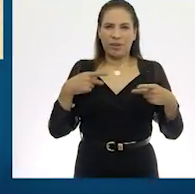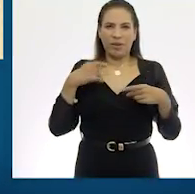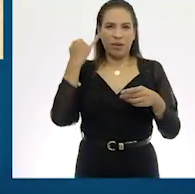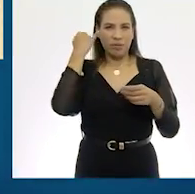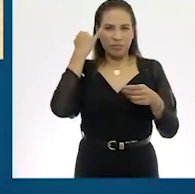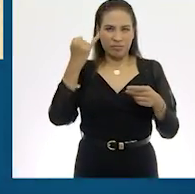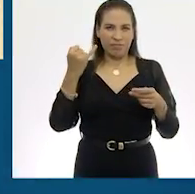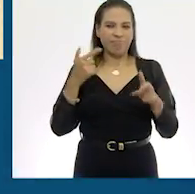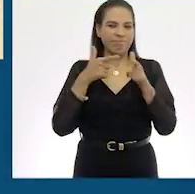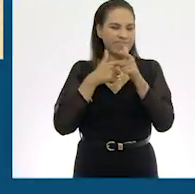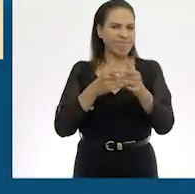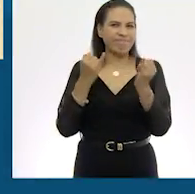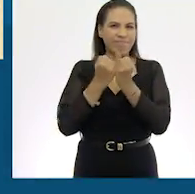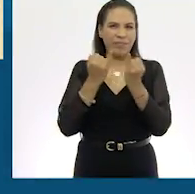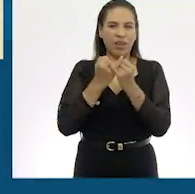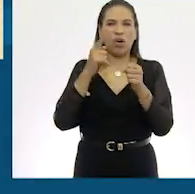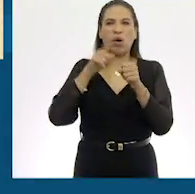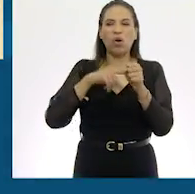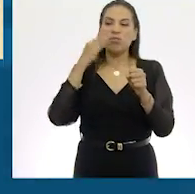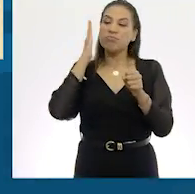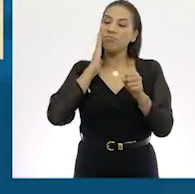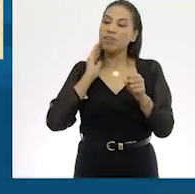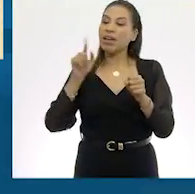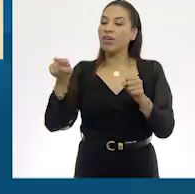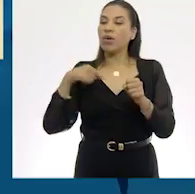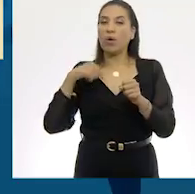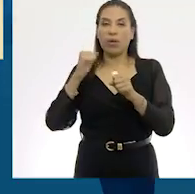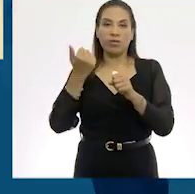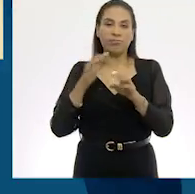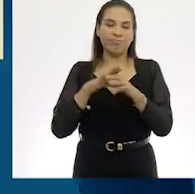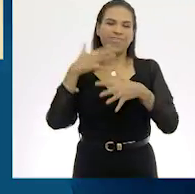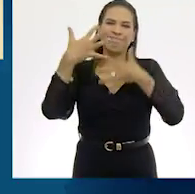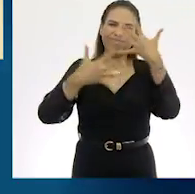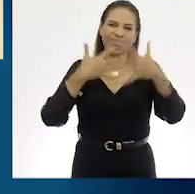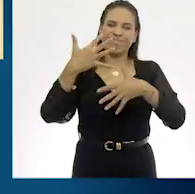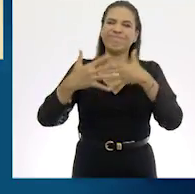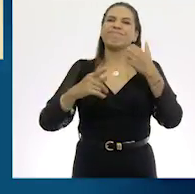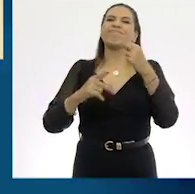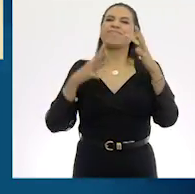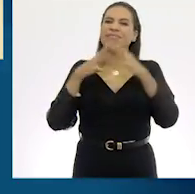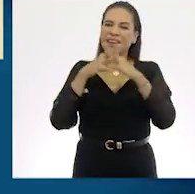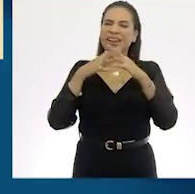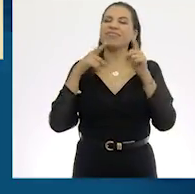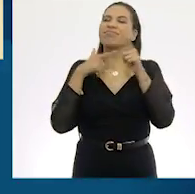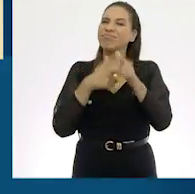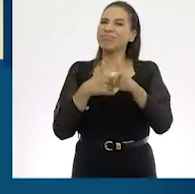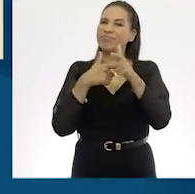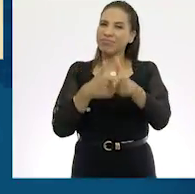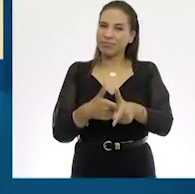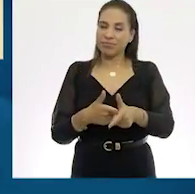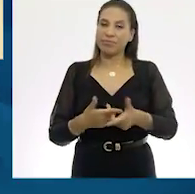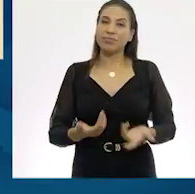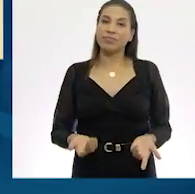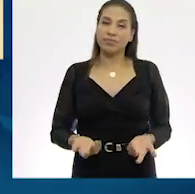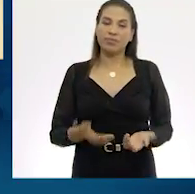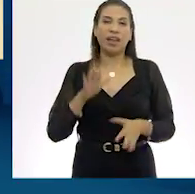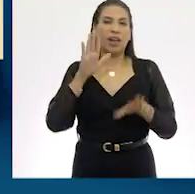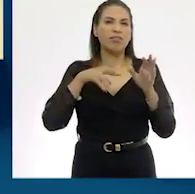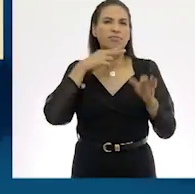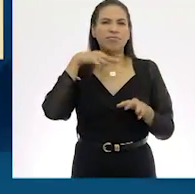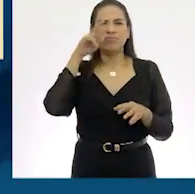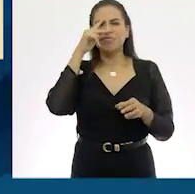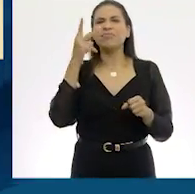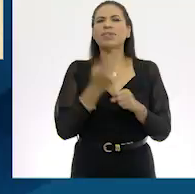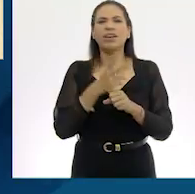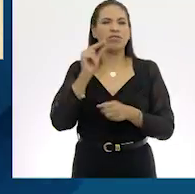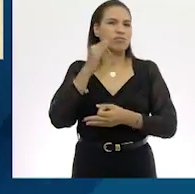por diferencias como el color de la piel de los demás, las guerras y la violencia continuarán. Todos somos muy ignorantes, lo que ocurre